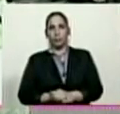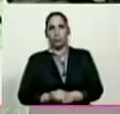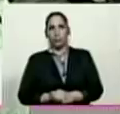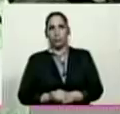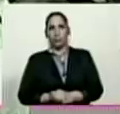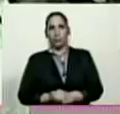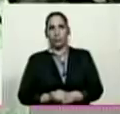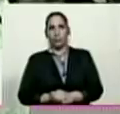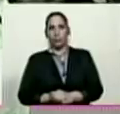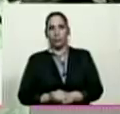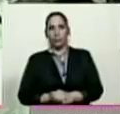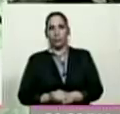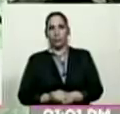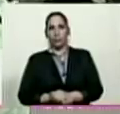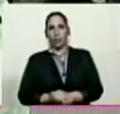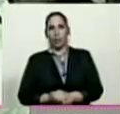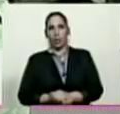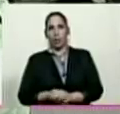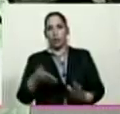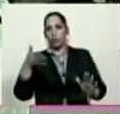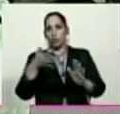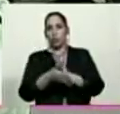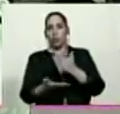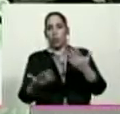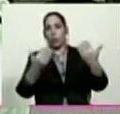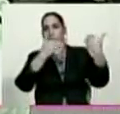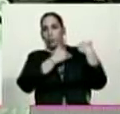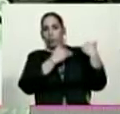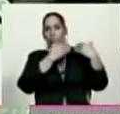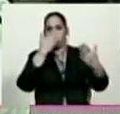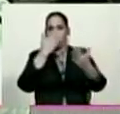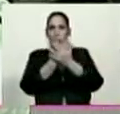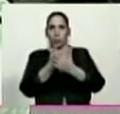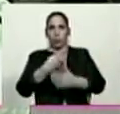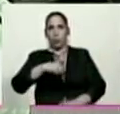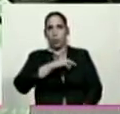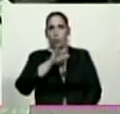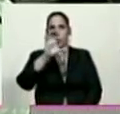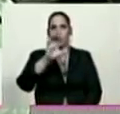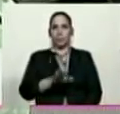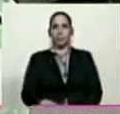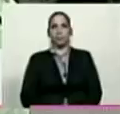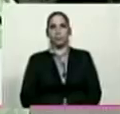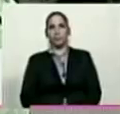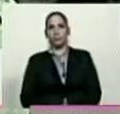sobre el papel y las responsabilidades que tenemos al frente de nuestro país.